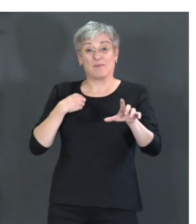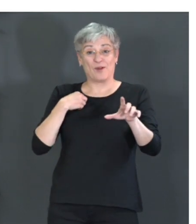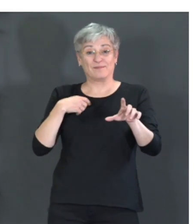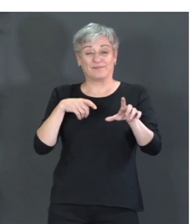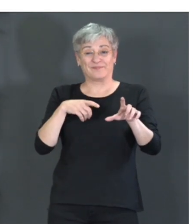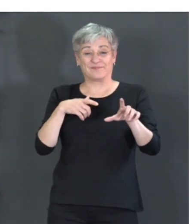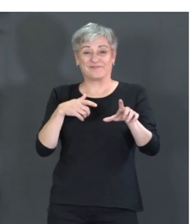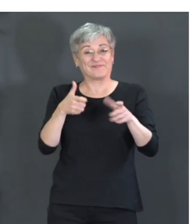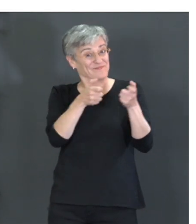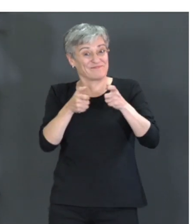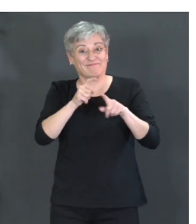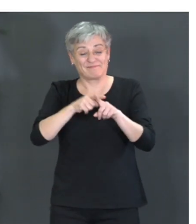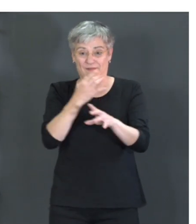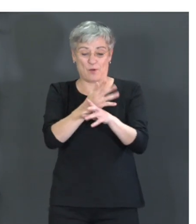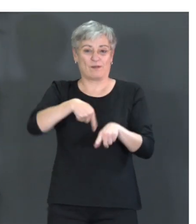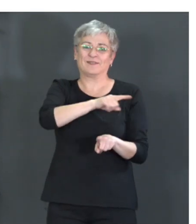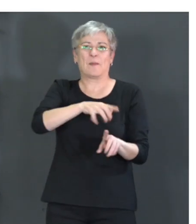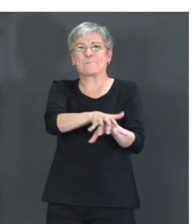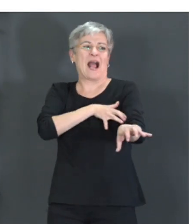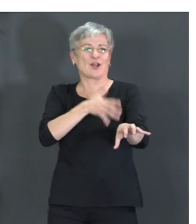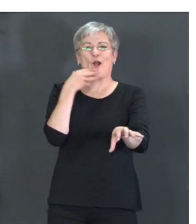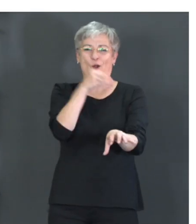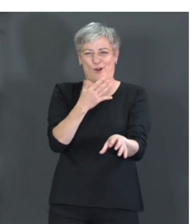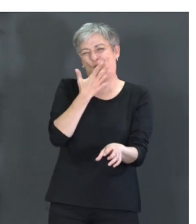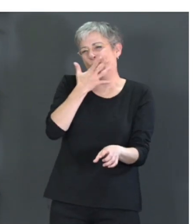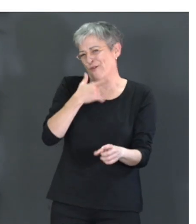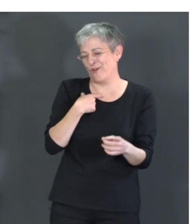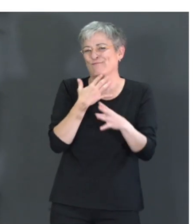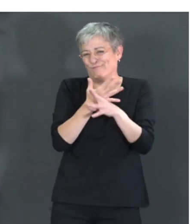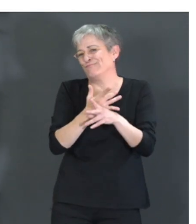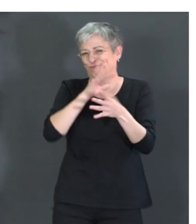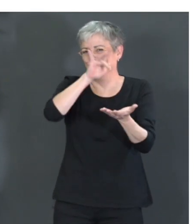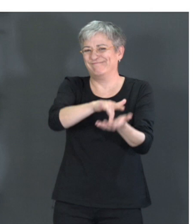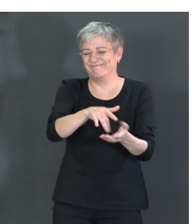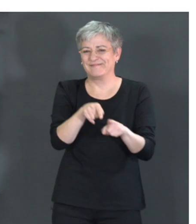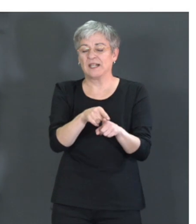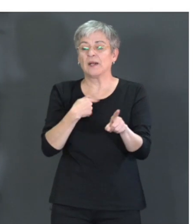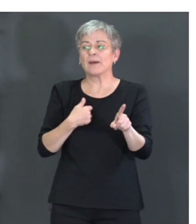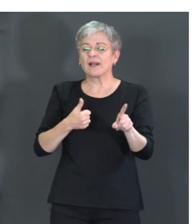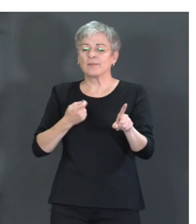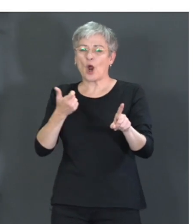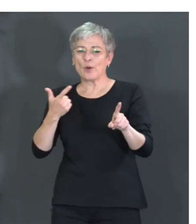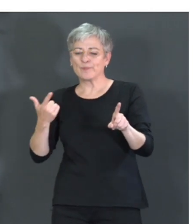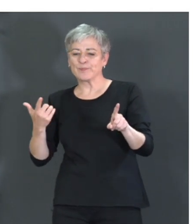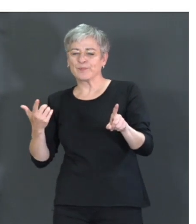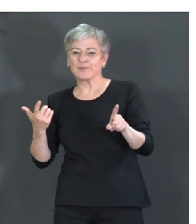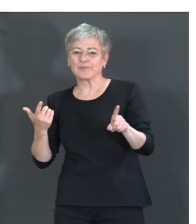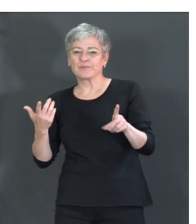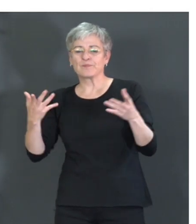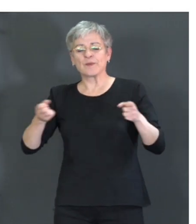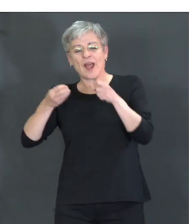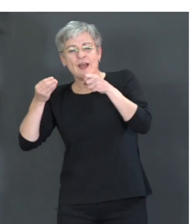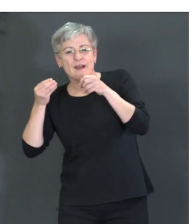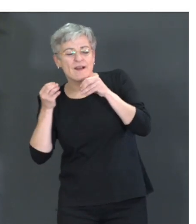que la mayor parte de los jóvenes conocen, ¿no?, y utilizan, para que conocieran o acercarles, para que